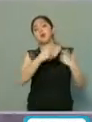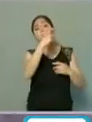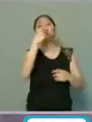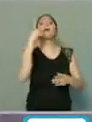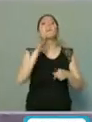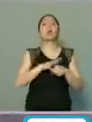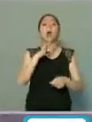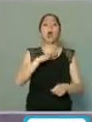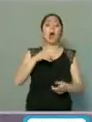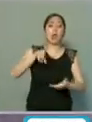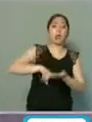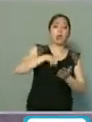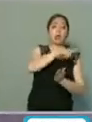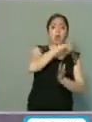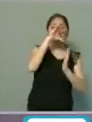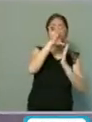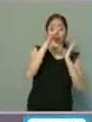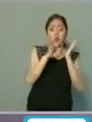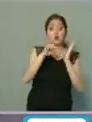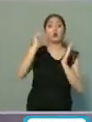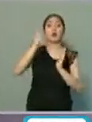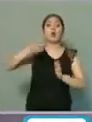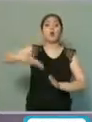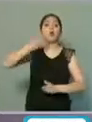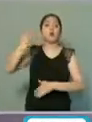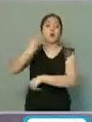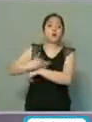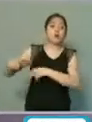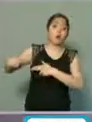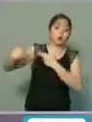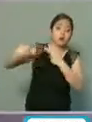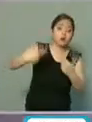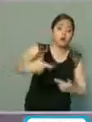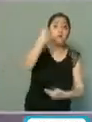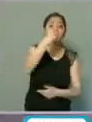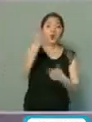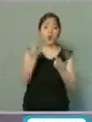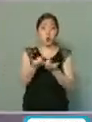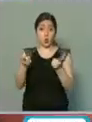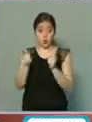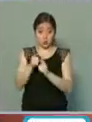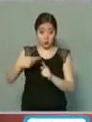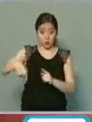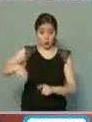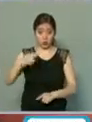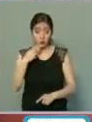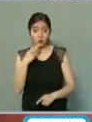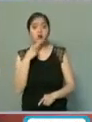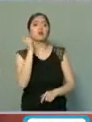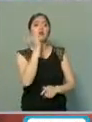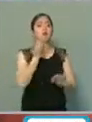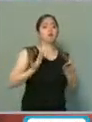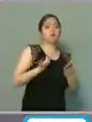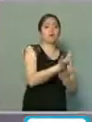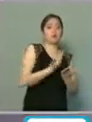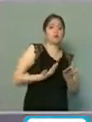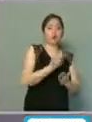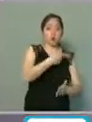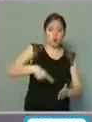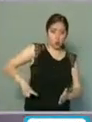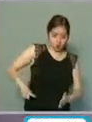constitucional, es un tema de tradiciones y es un tema de cabildeo. Son grupos muy bien organizados que están haciendo presión sobre el gobierno